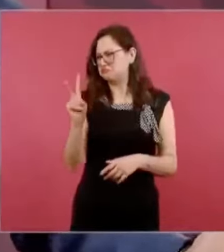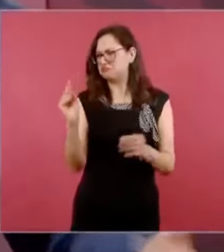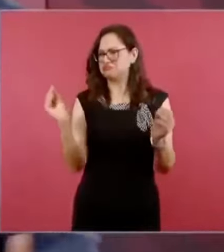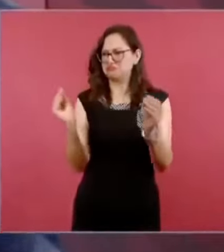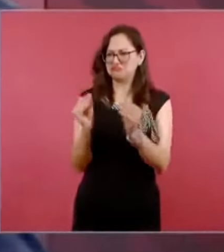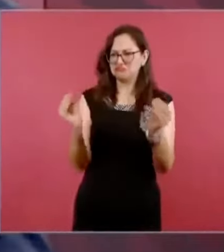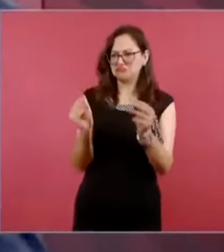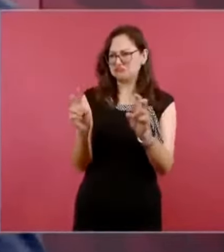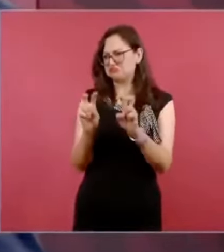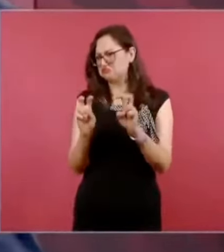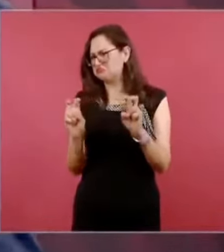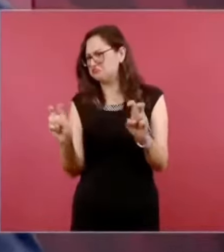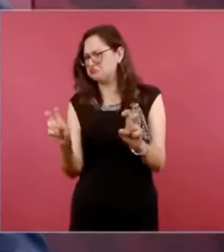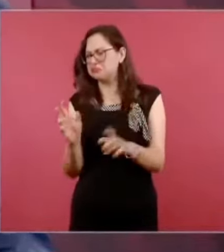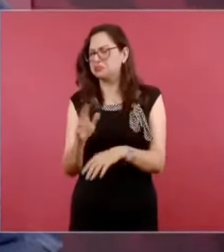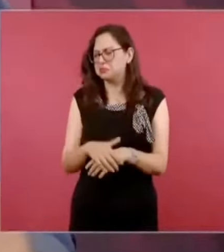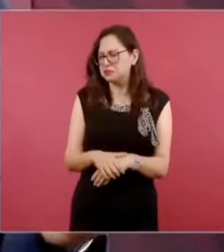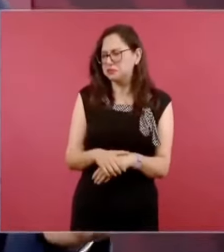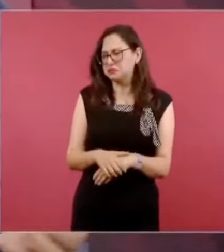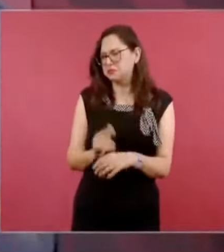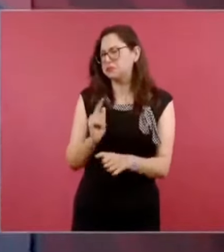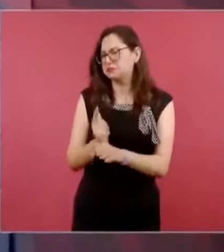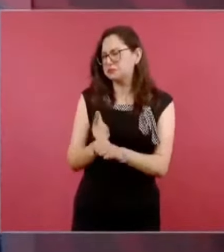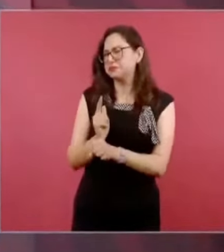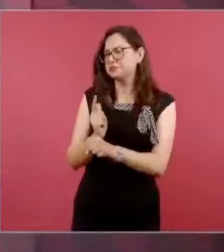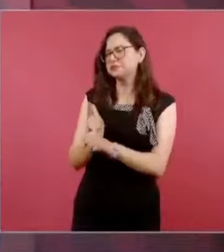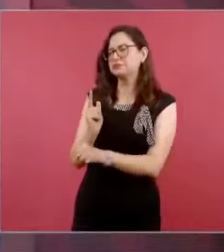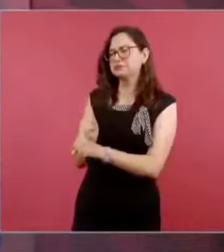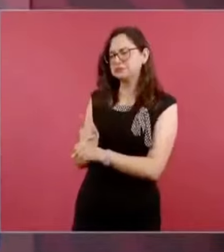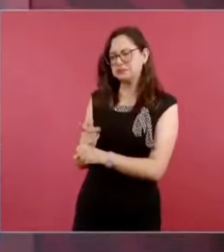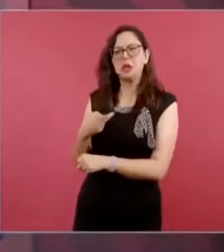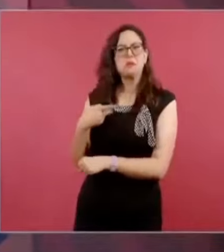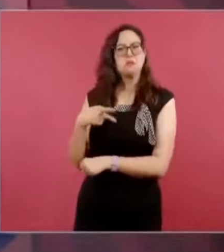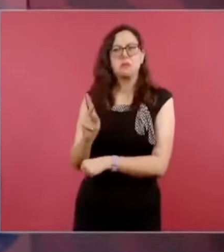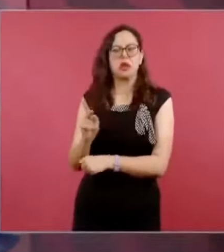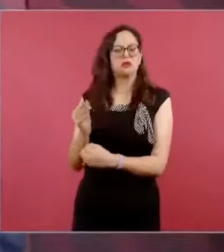¿sí? Y pues